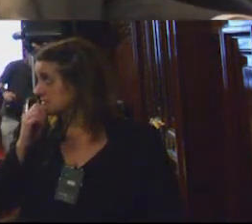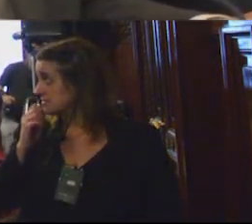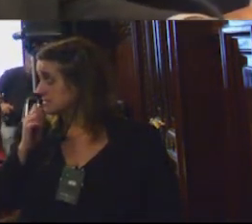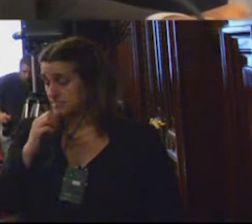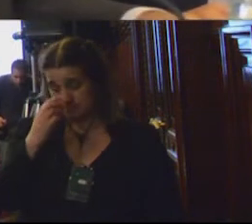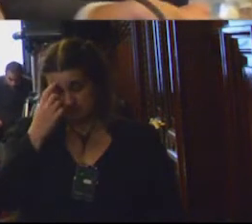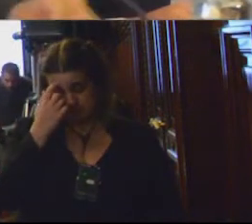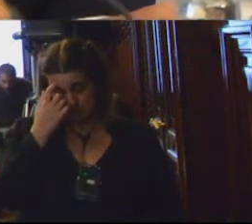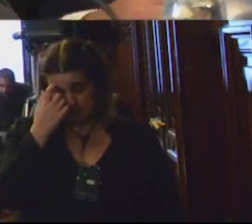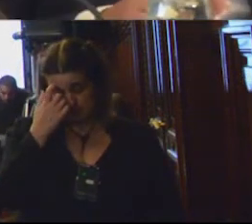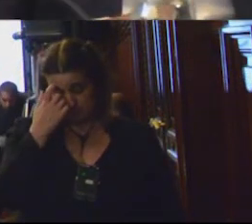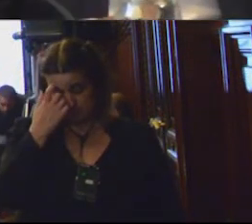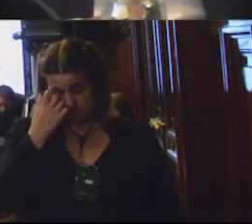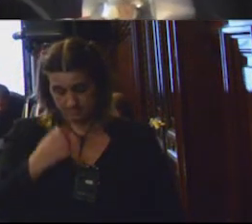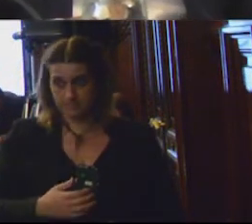Señor presidente,